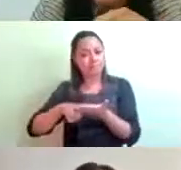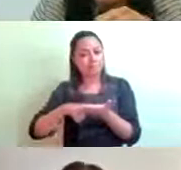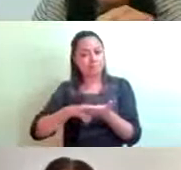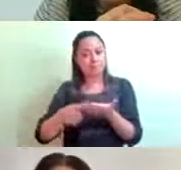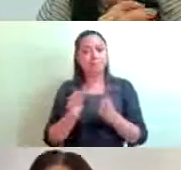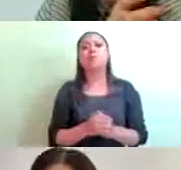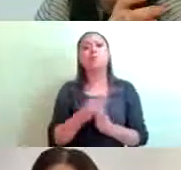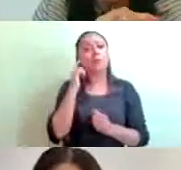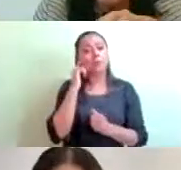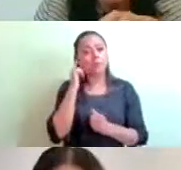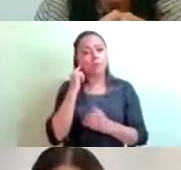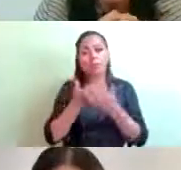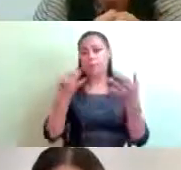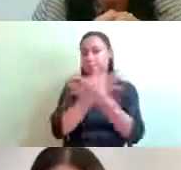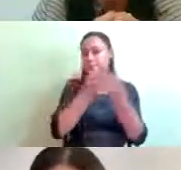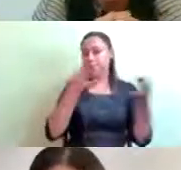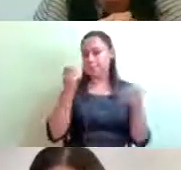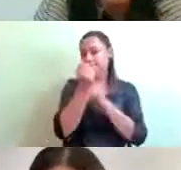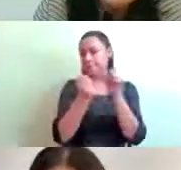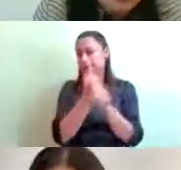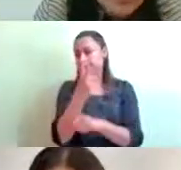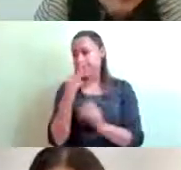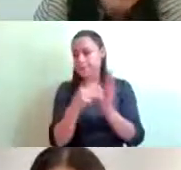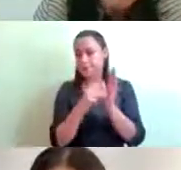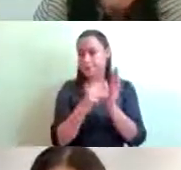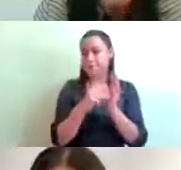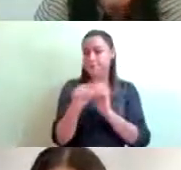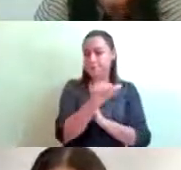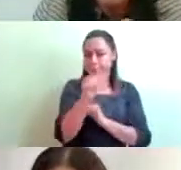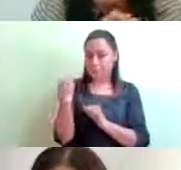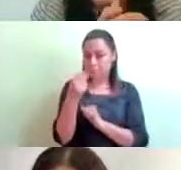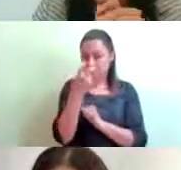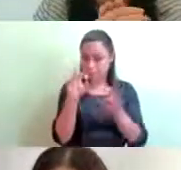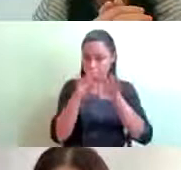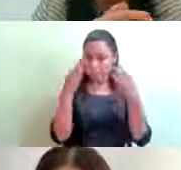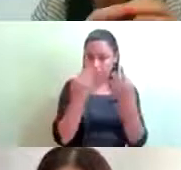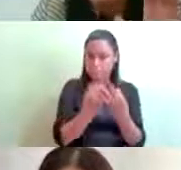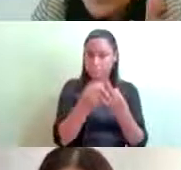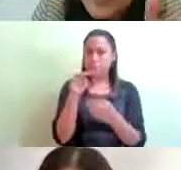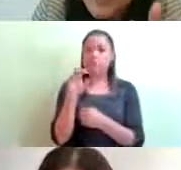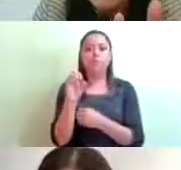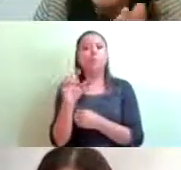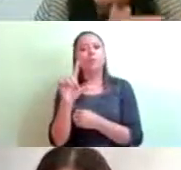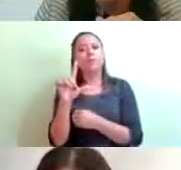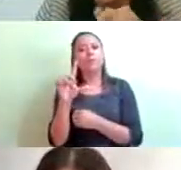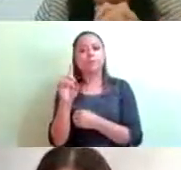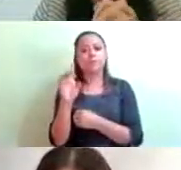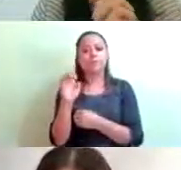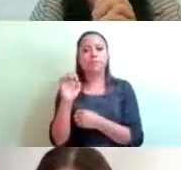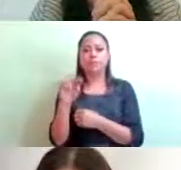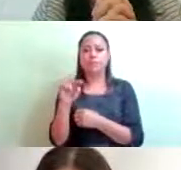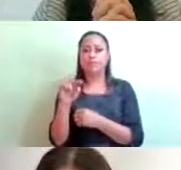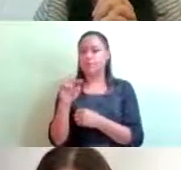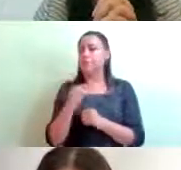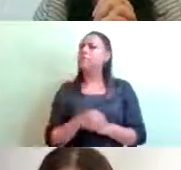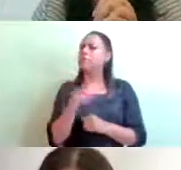PENUMA, que se publicó en 2011, este modelo, el modelo Molden, nos explica de una manera